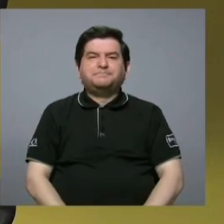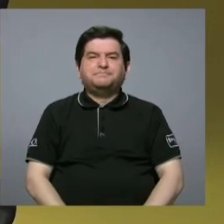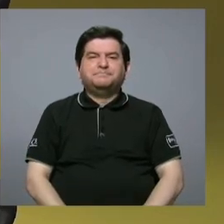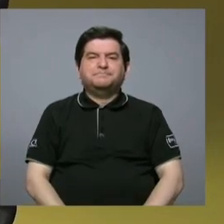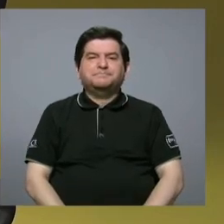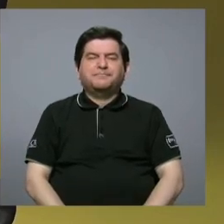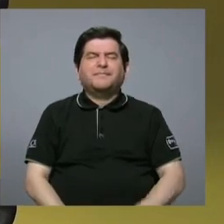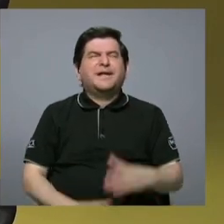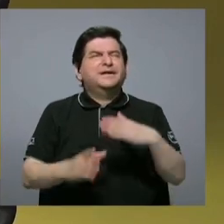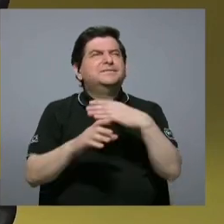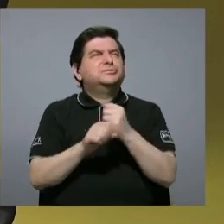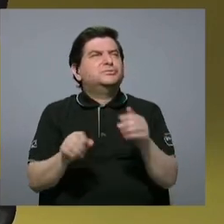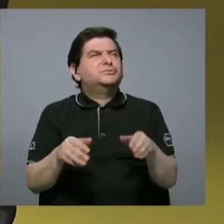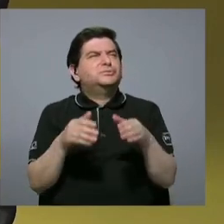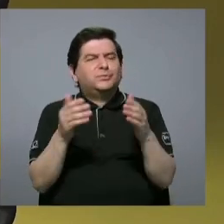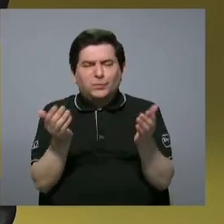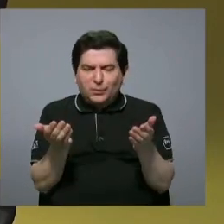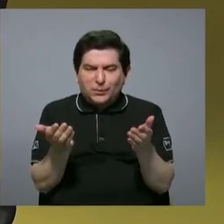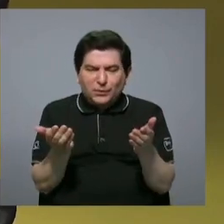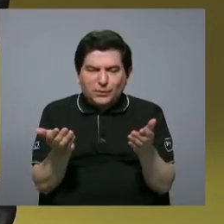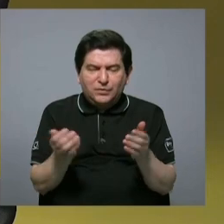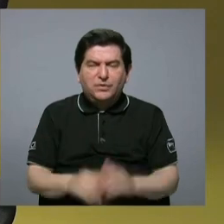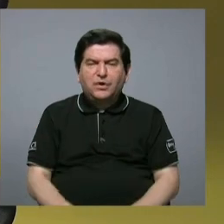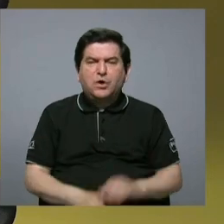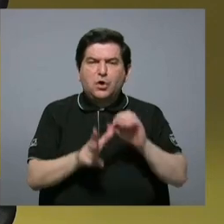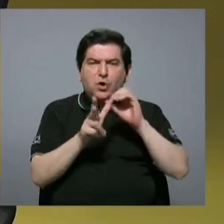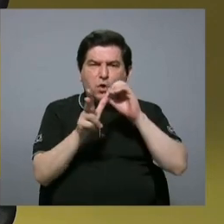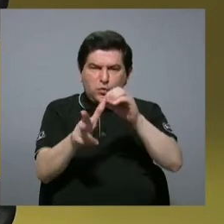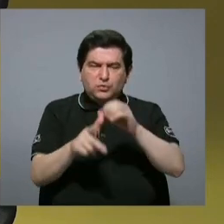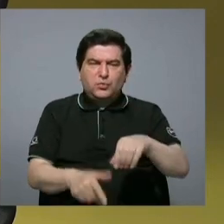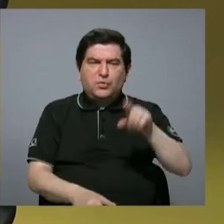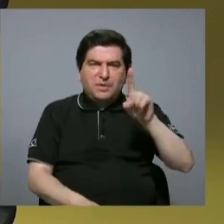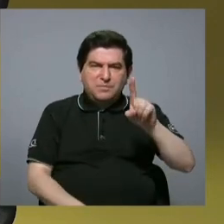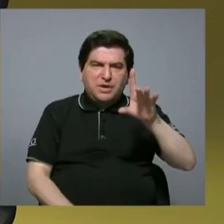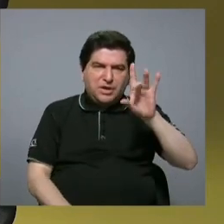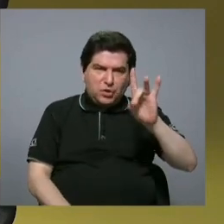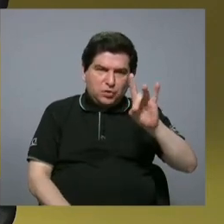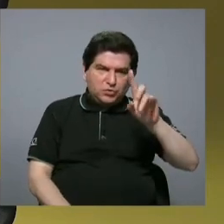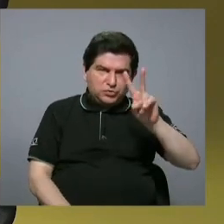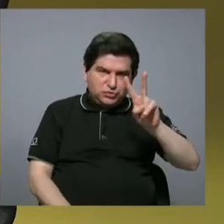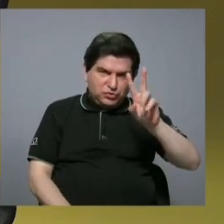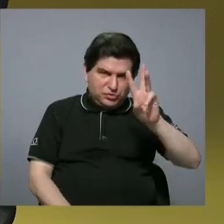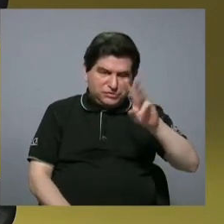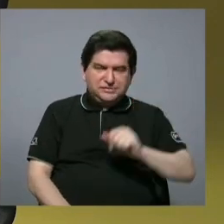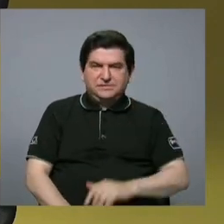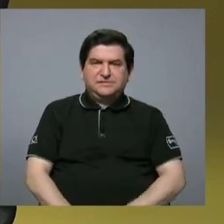¿Cómo lo resumo? En octubre de 1826,